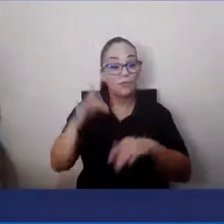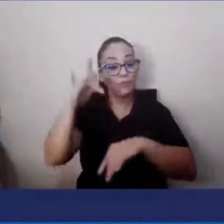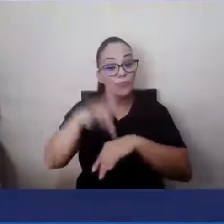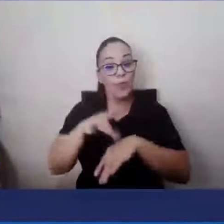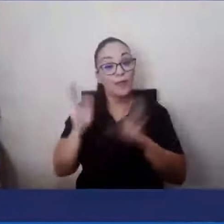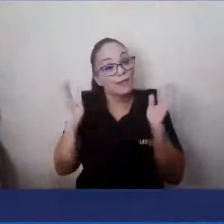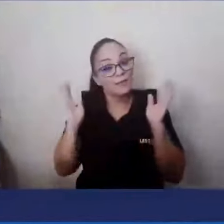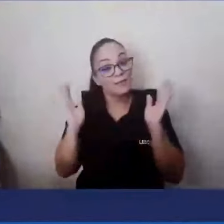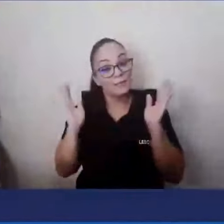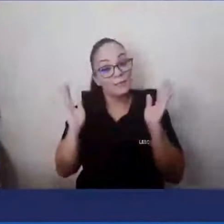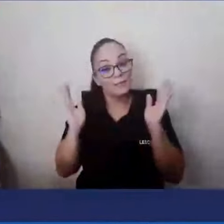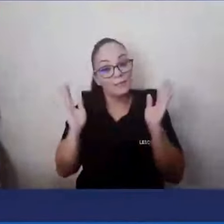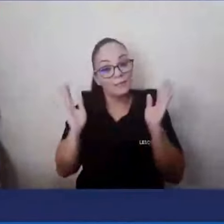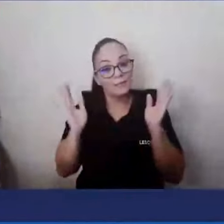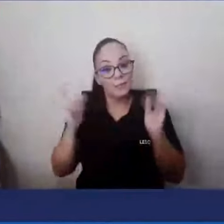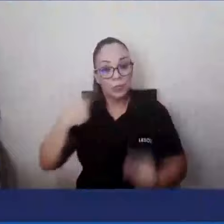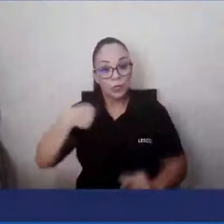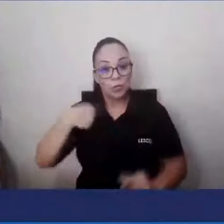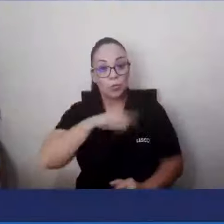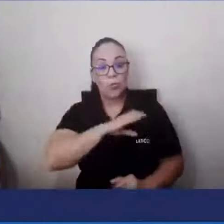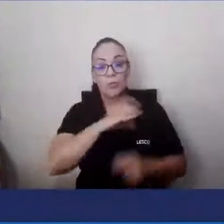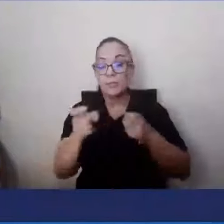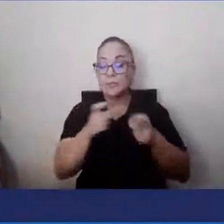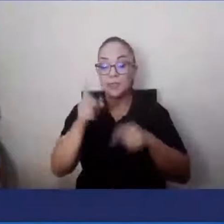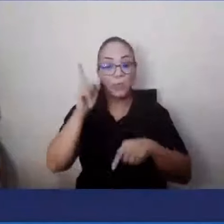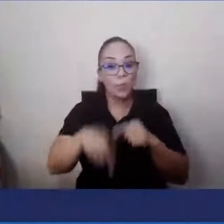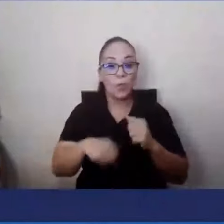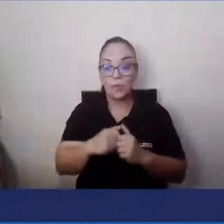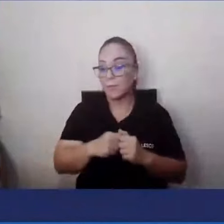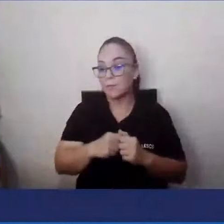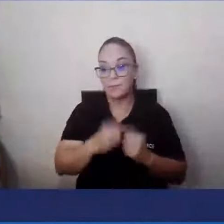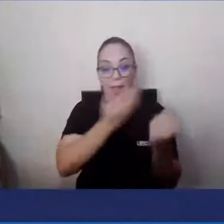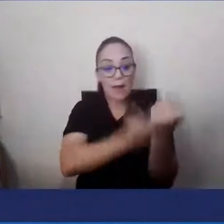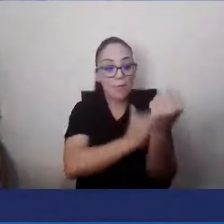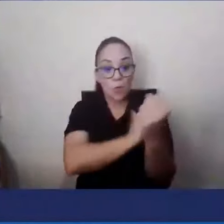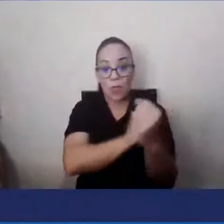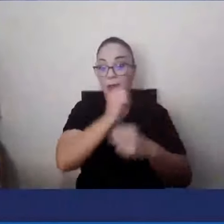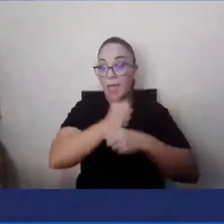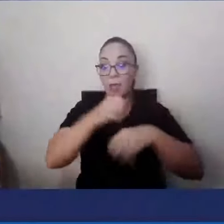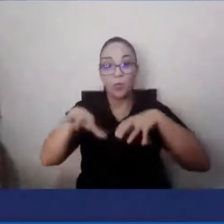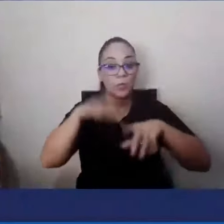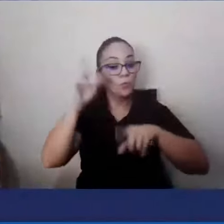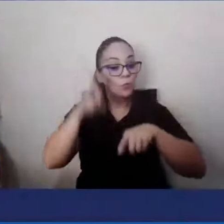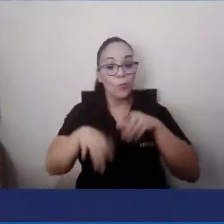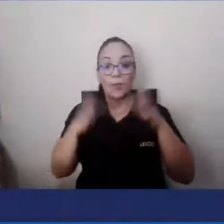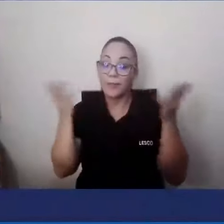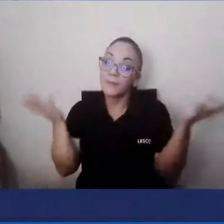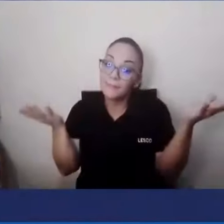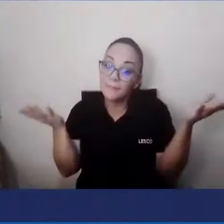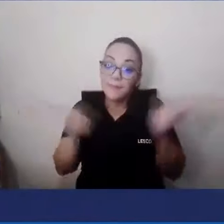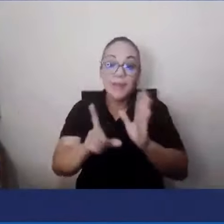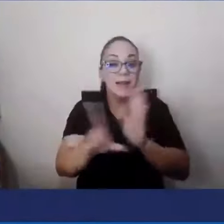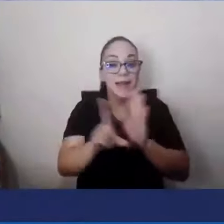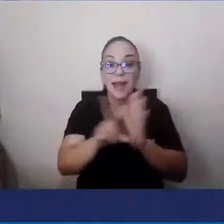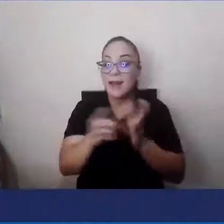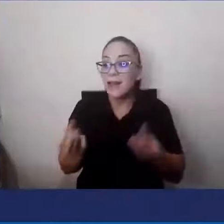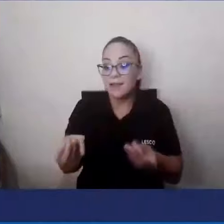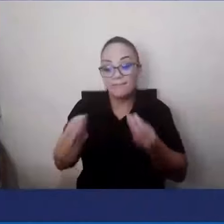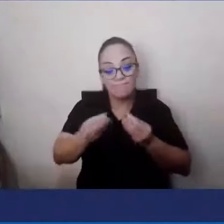la policía administrativa, el Poder Ejecutivo, eso la ley no nos lo